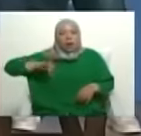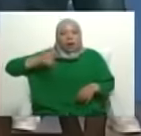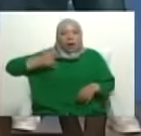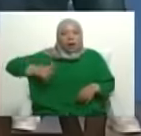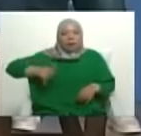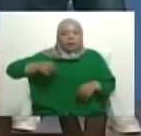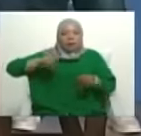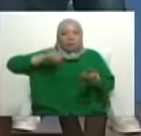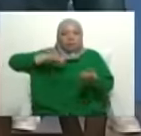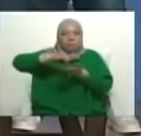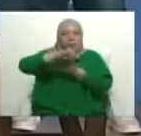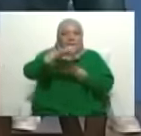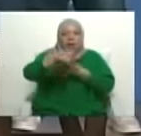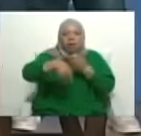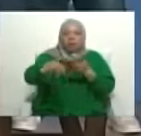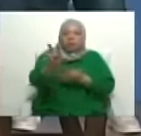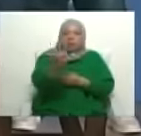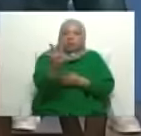Venezuela?